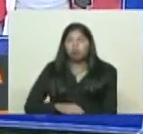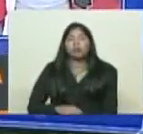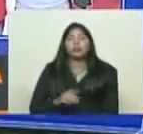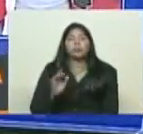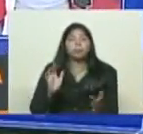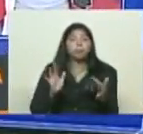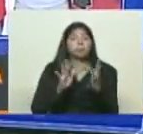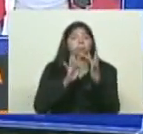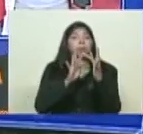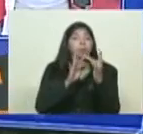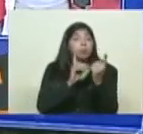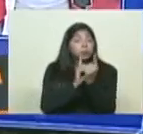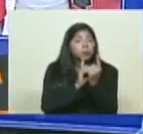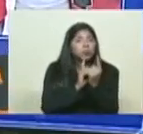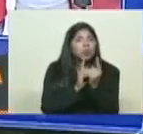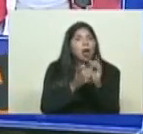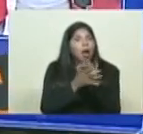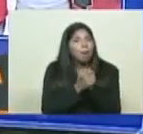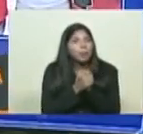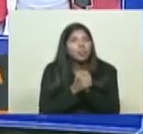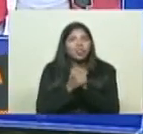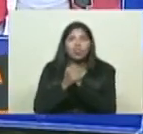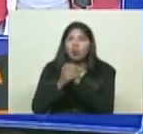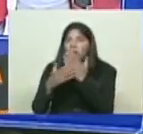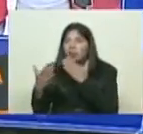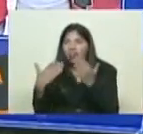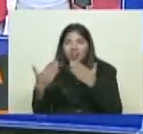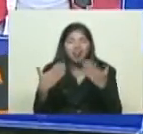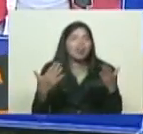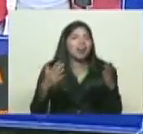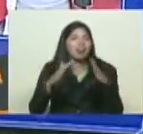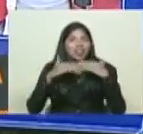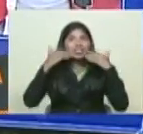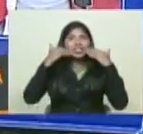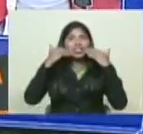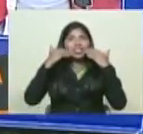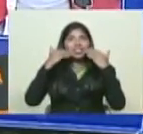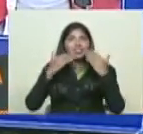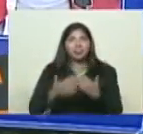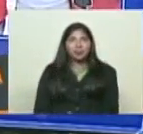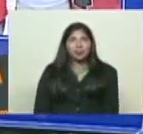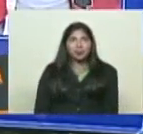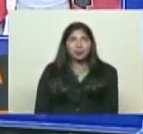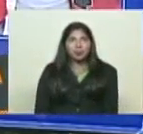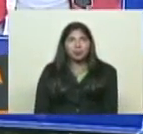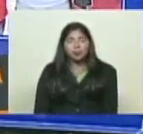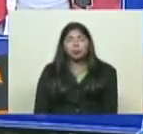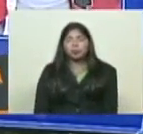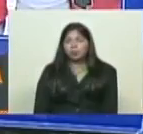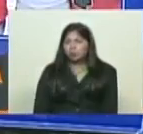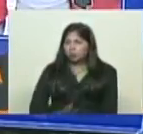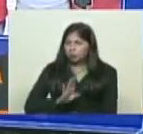tocado hacerse amigos, y les ha tocado forjarse en lo más hermoso que tiene un socialista: el valor